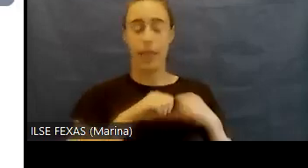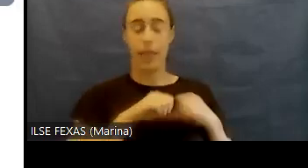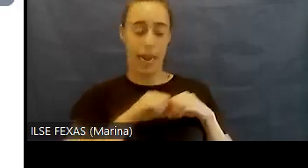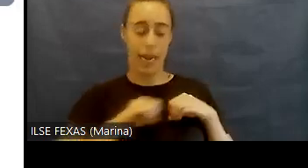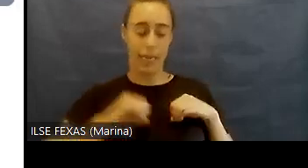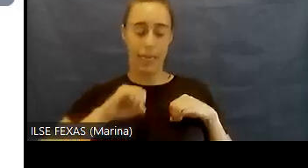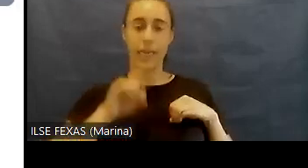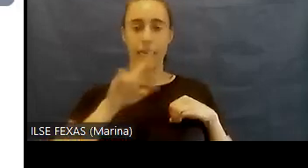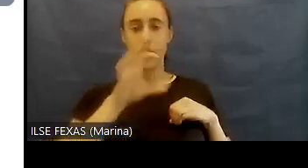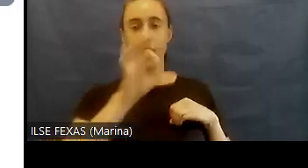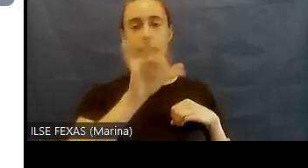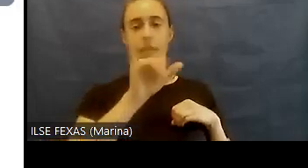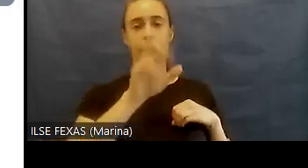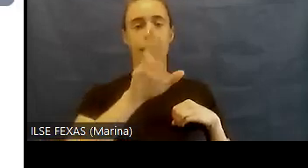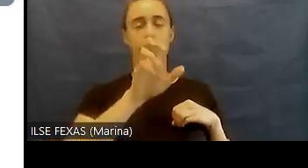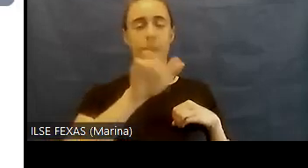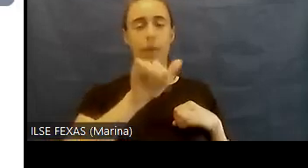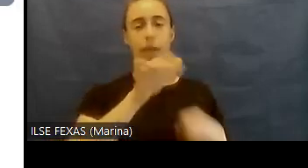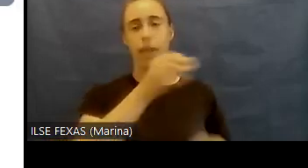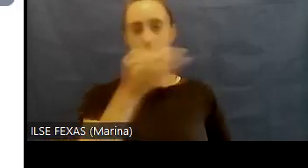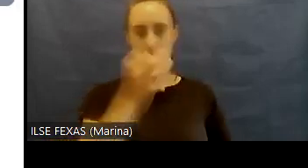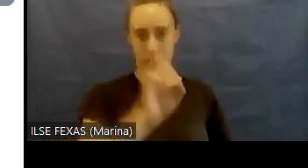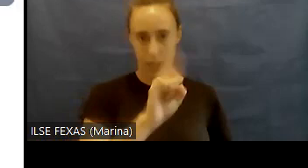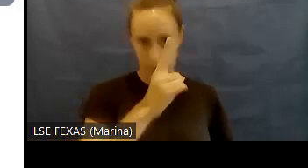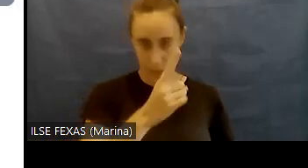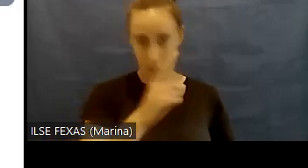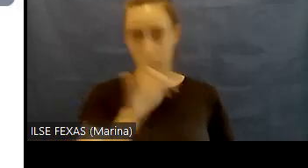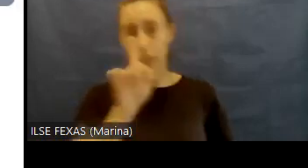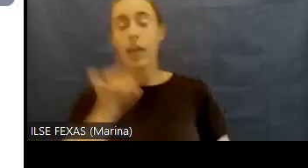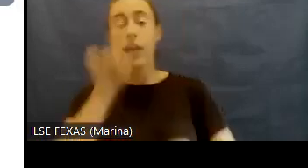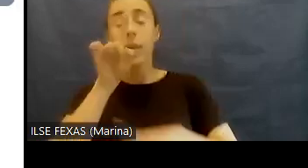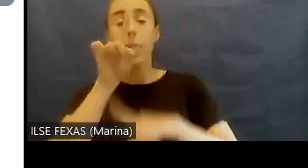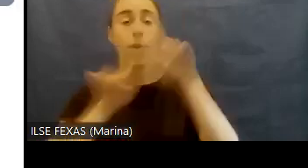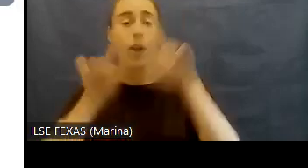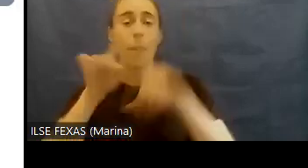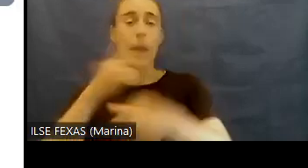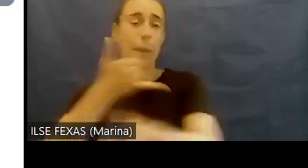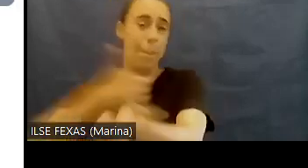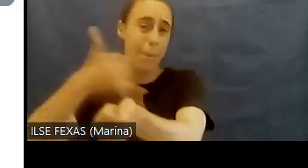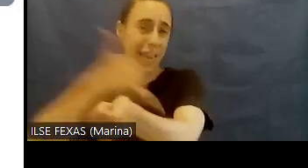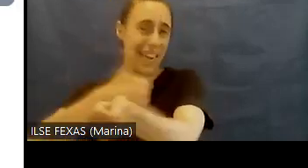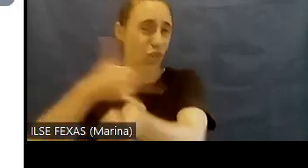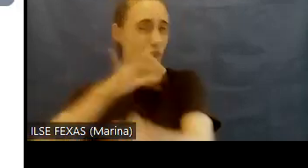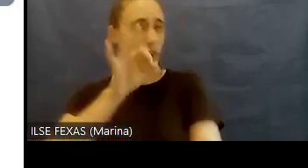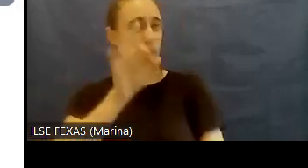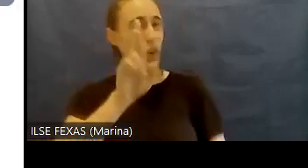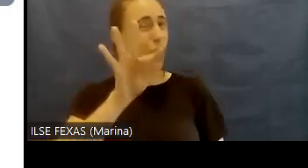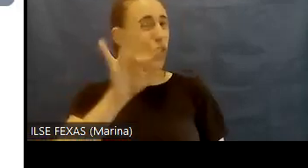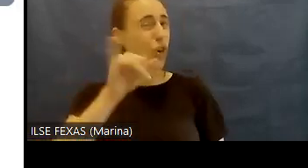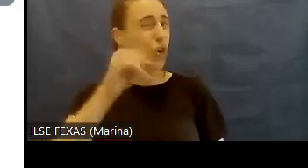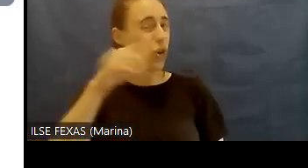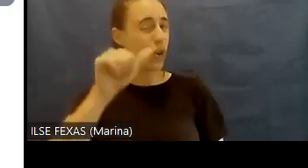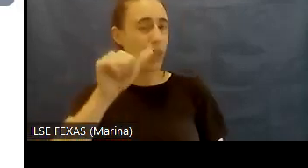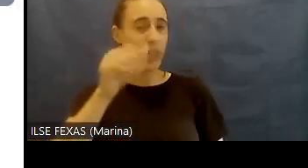más adecuado. Si entendemos como circulatorio todo el problema venoso, la ortiga no sería la planta más adecuada. No